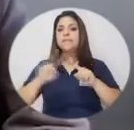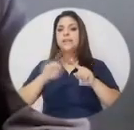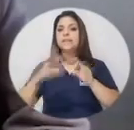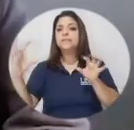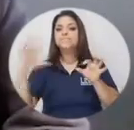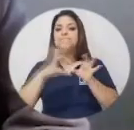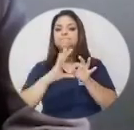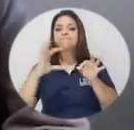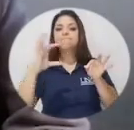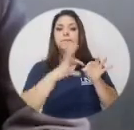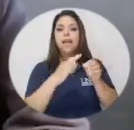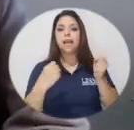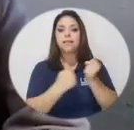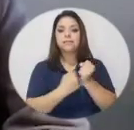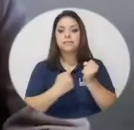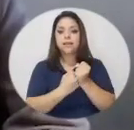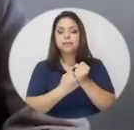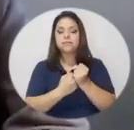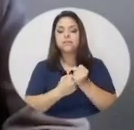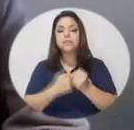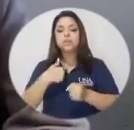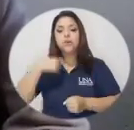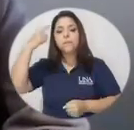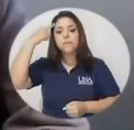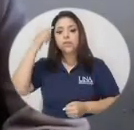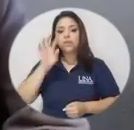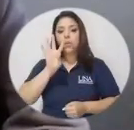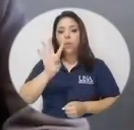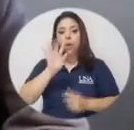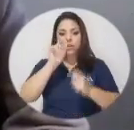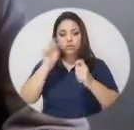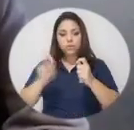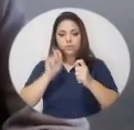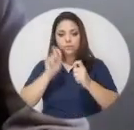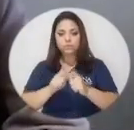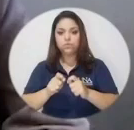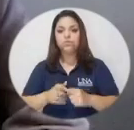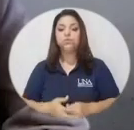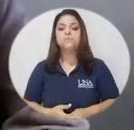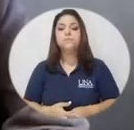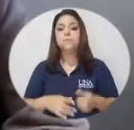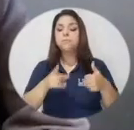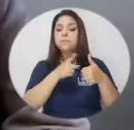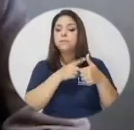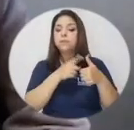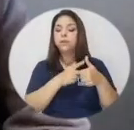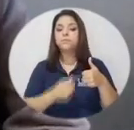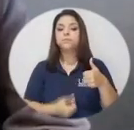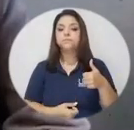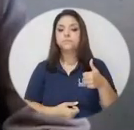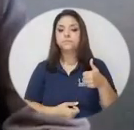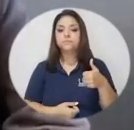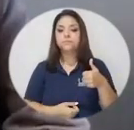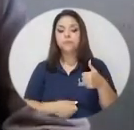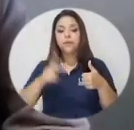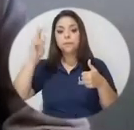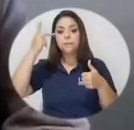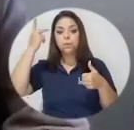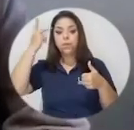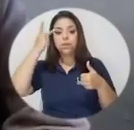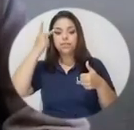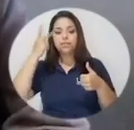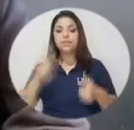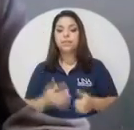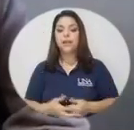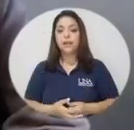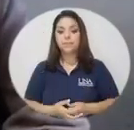la construcción de las alianzas. Y aquí pienso en 4 puntos. En primera